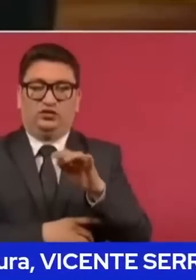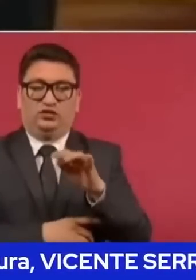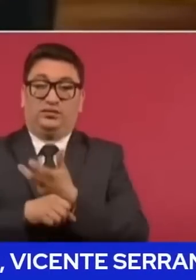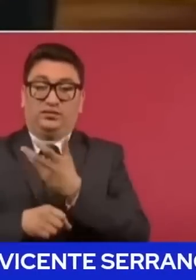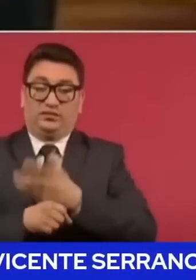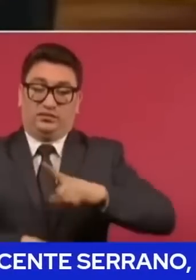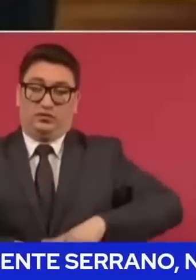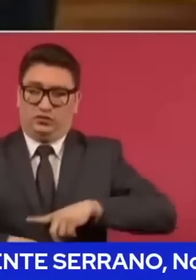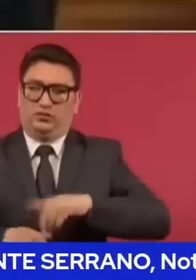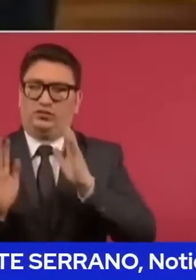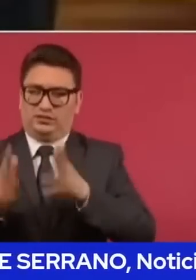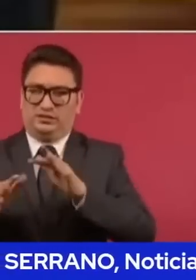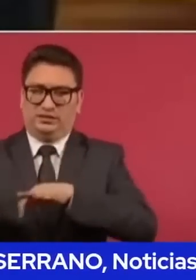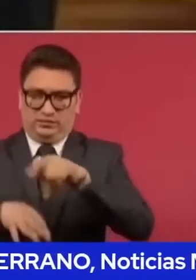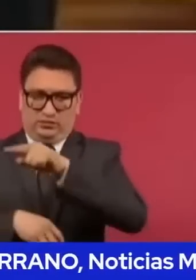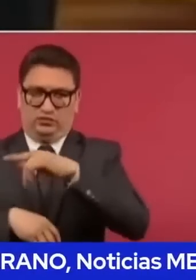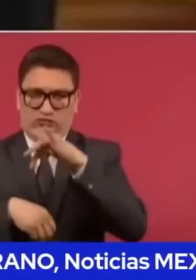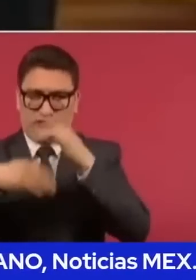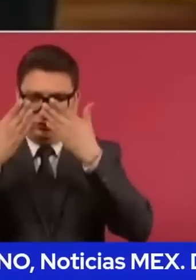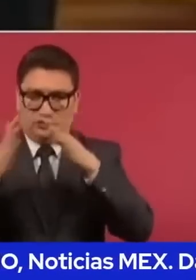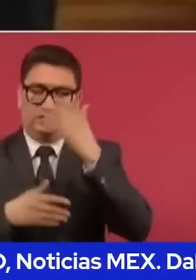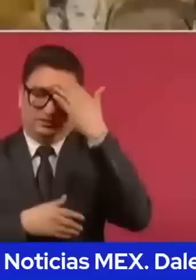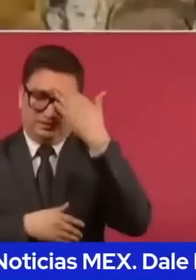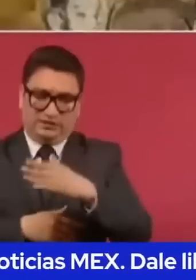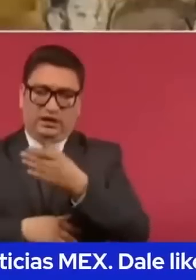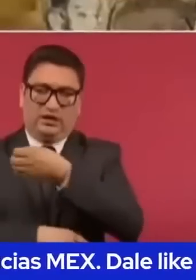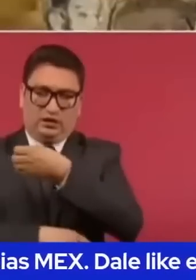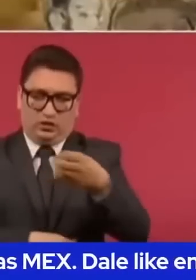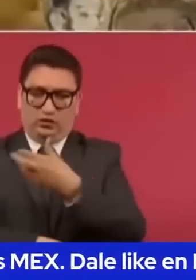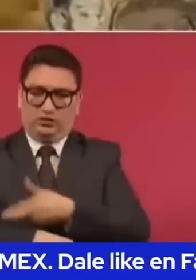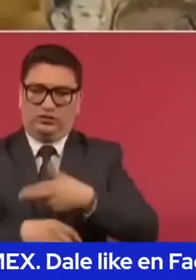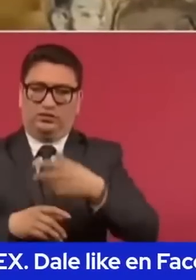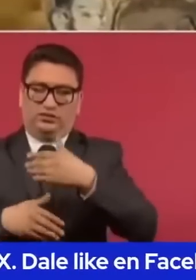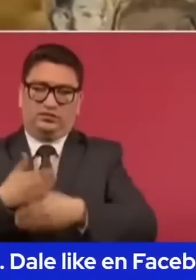americano, existen mecanismos, muchos